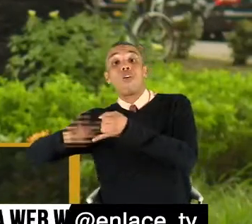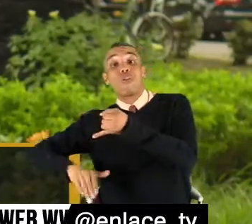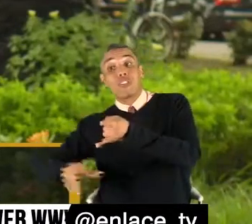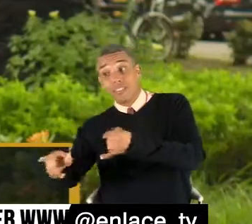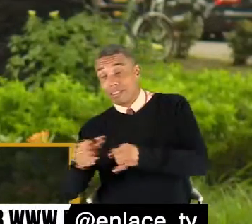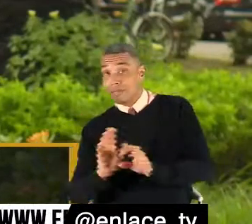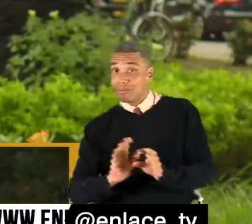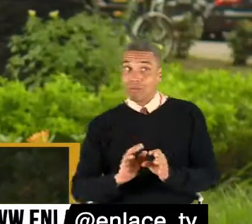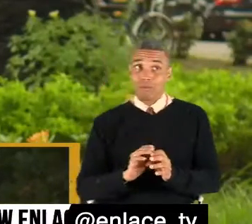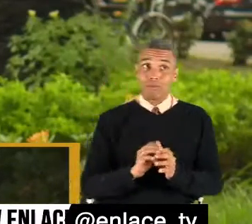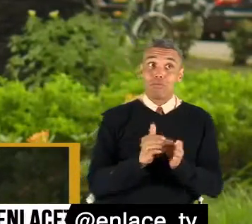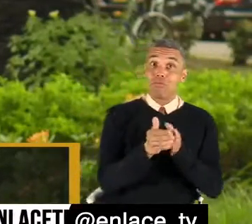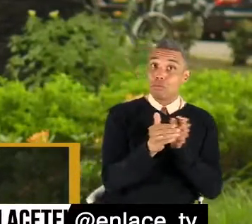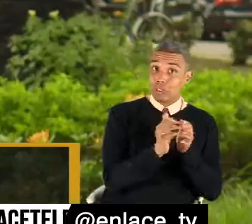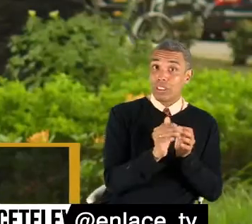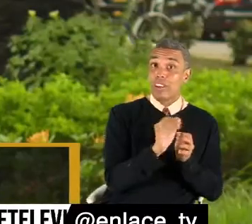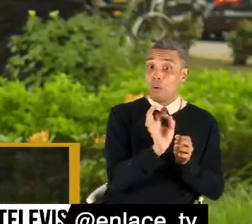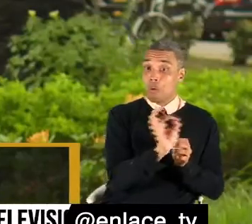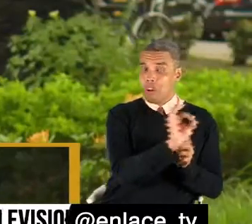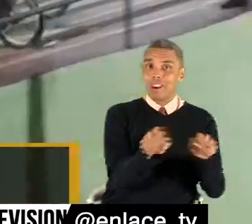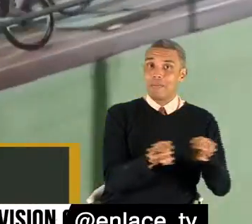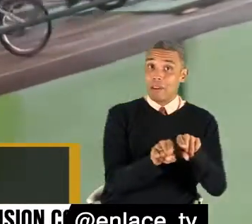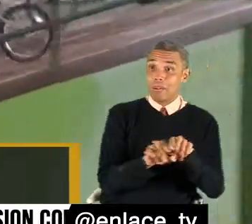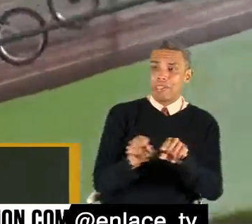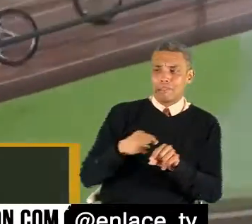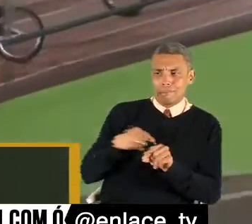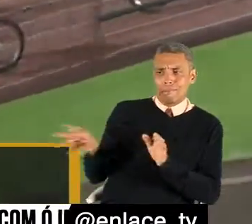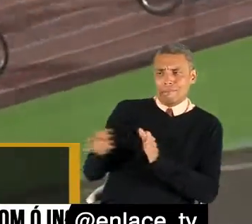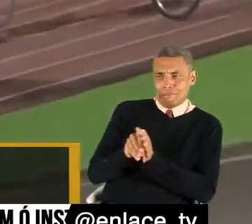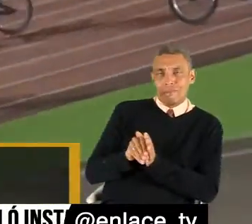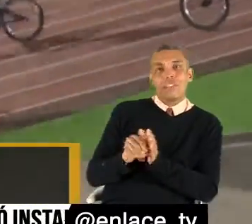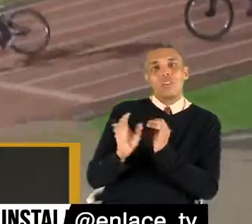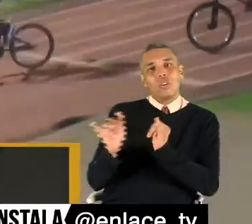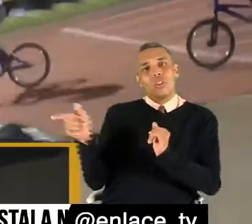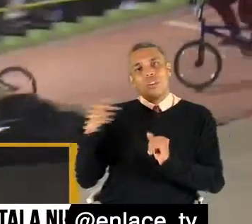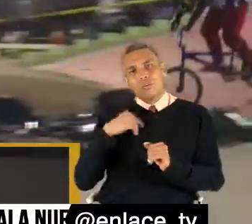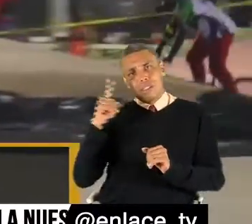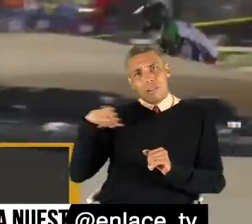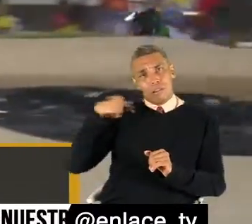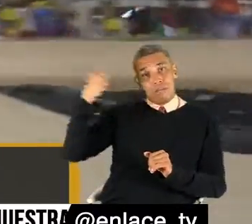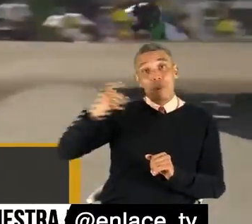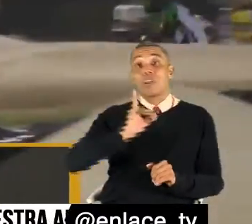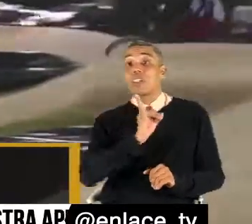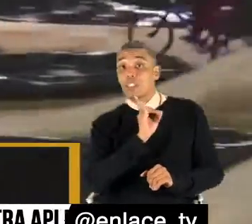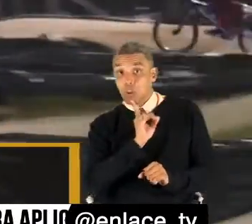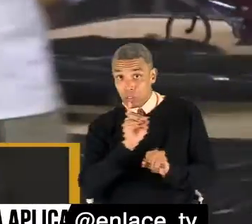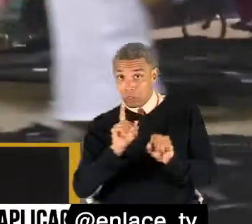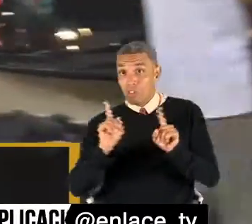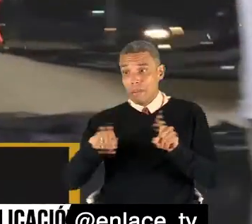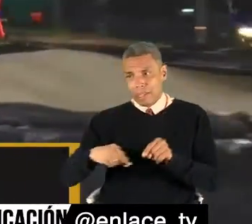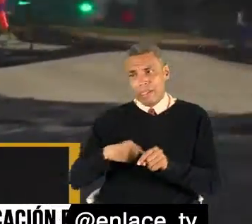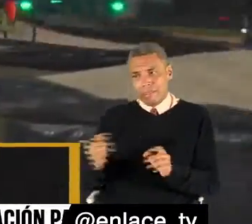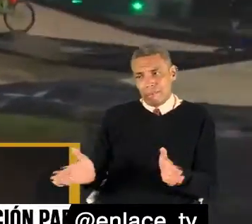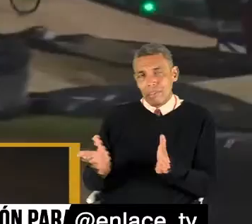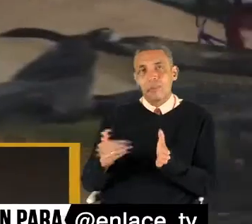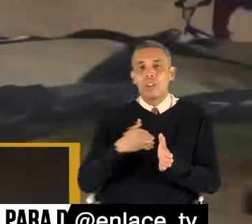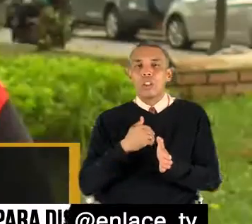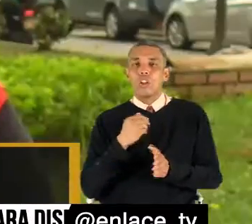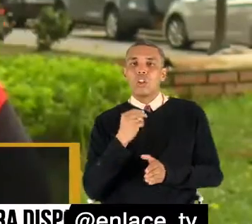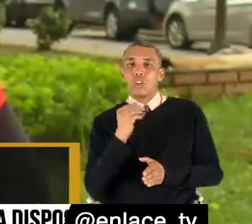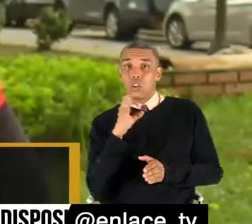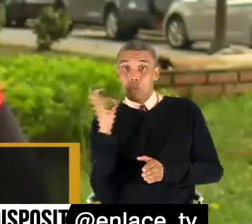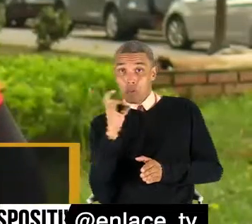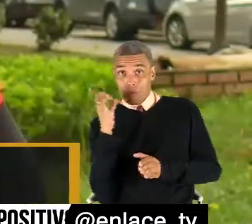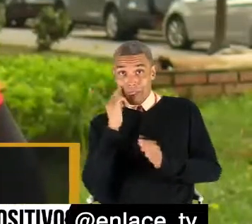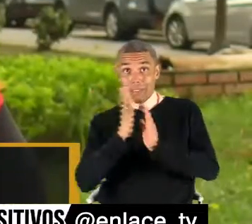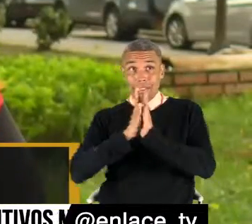duro para el otro mundial, que es en Estados Unidos. Kevin y Eder también compitieron en el certamen orbital con destacado desempeño. Sí,